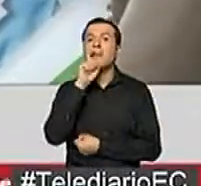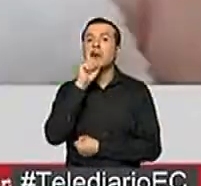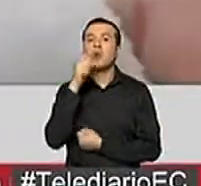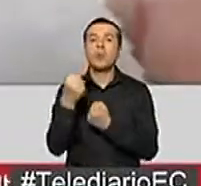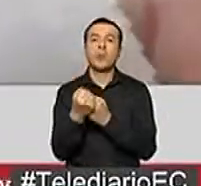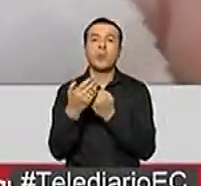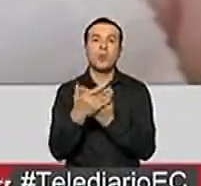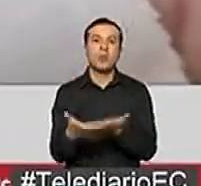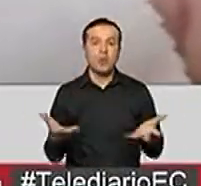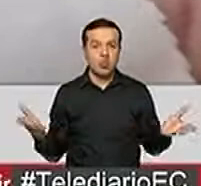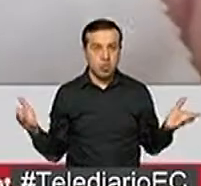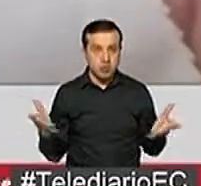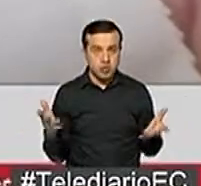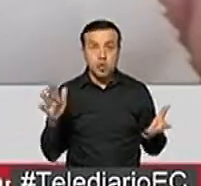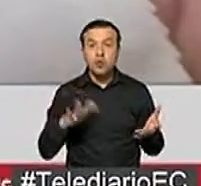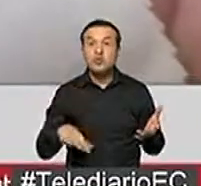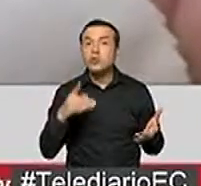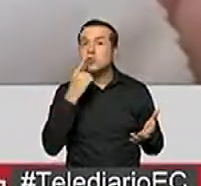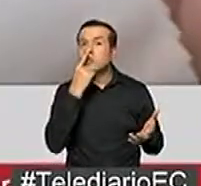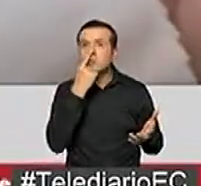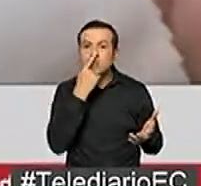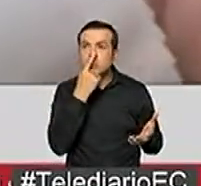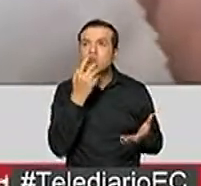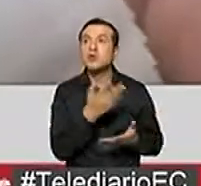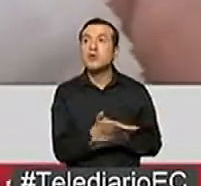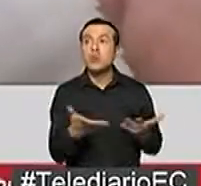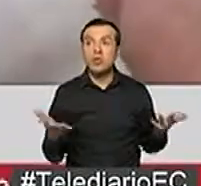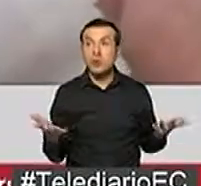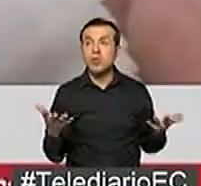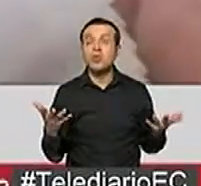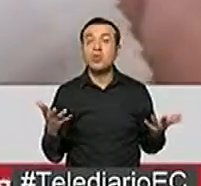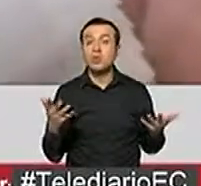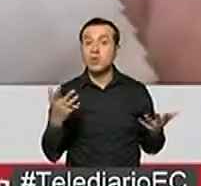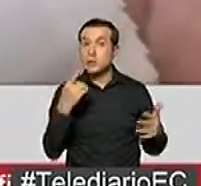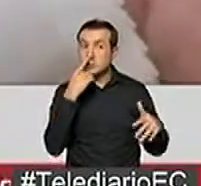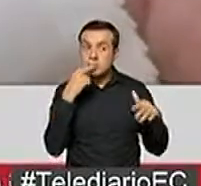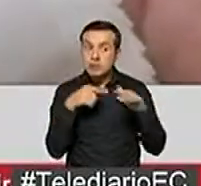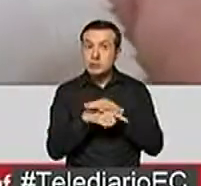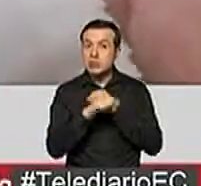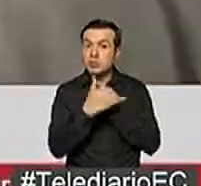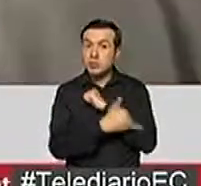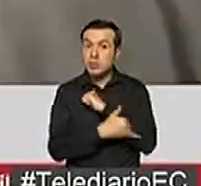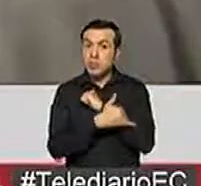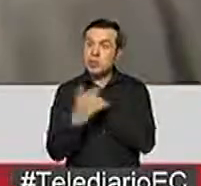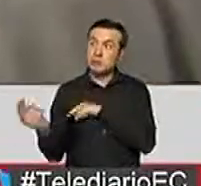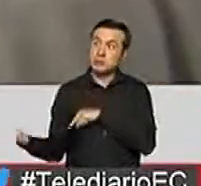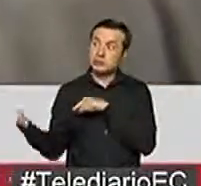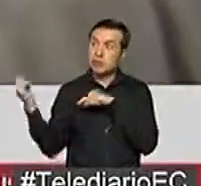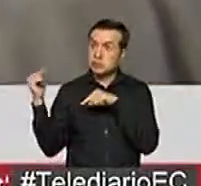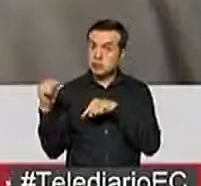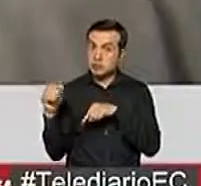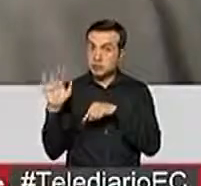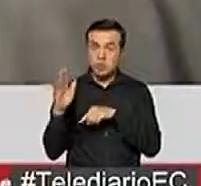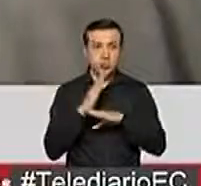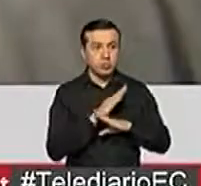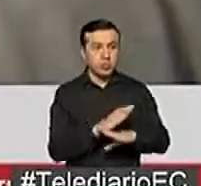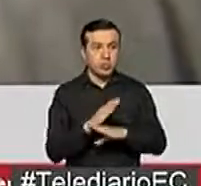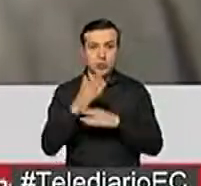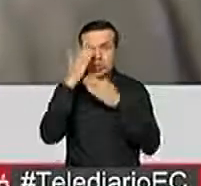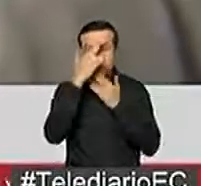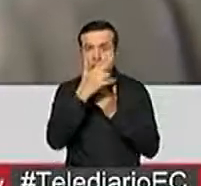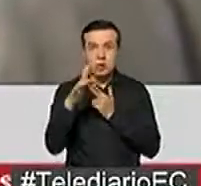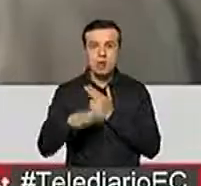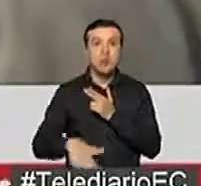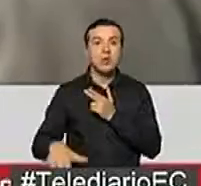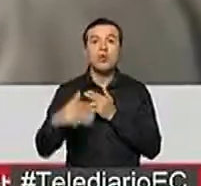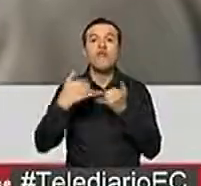Maduro y tendrían la intención de contener una eventual intervención extranjera a ese país y realizar ataques terroristas en